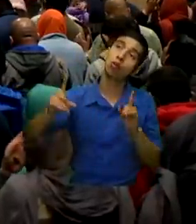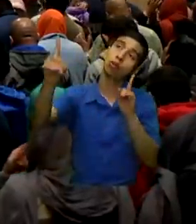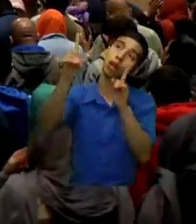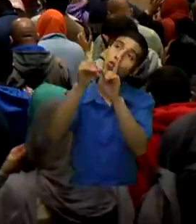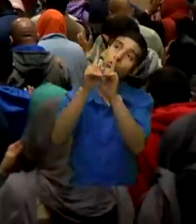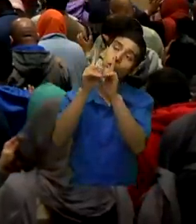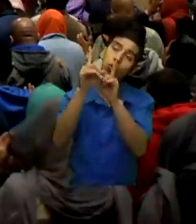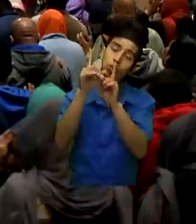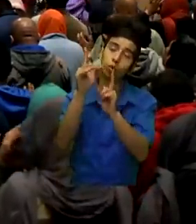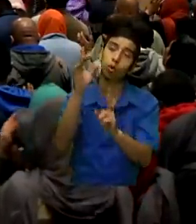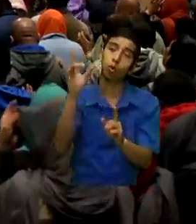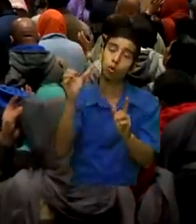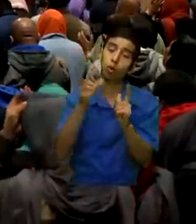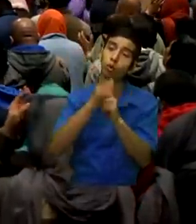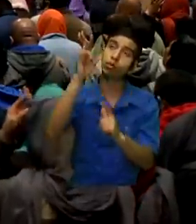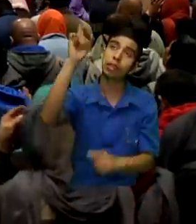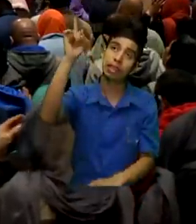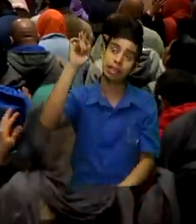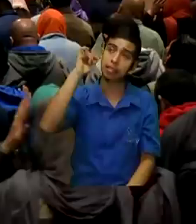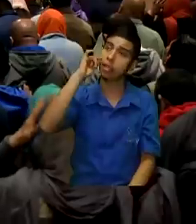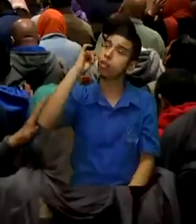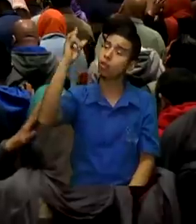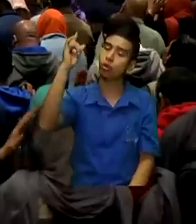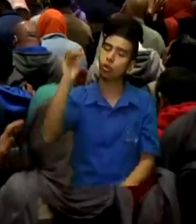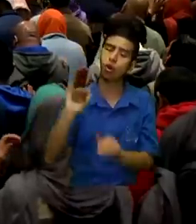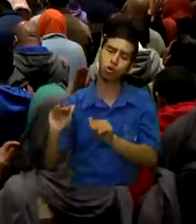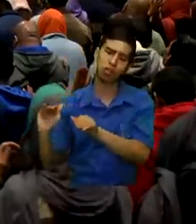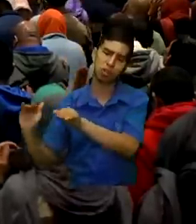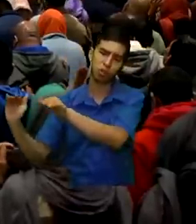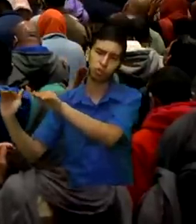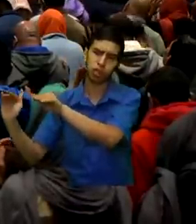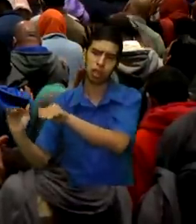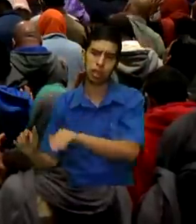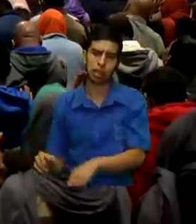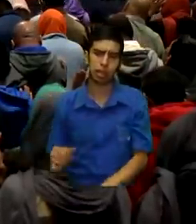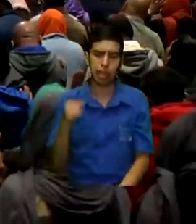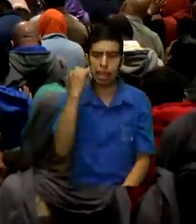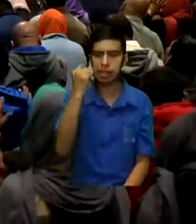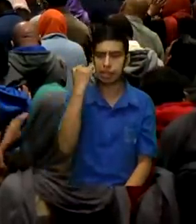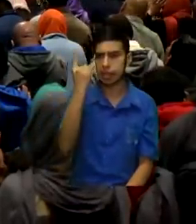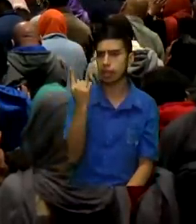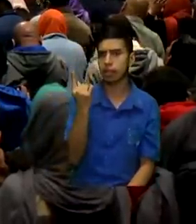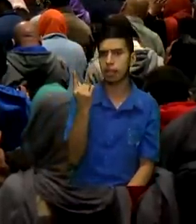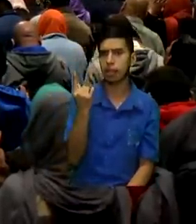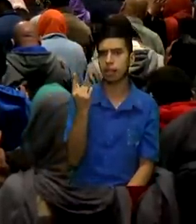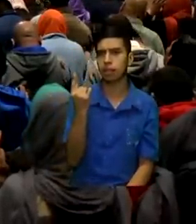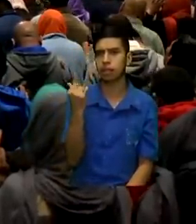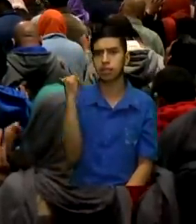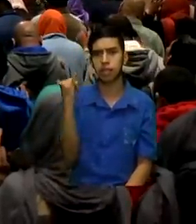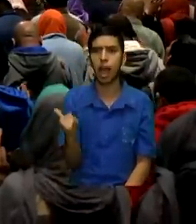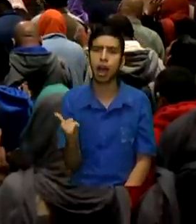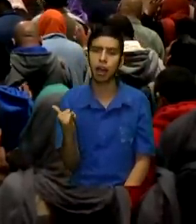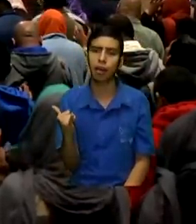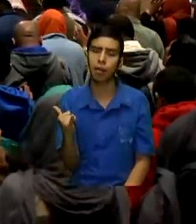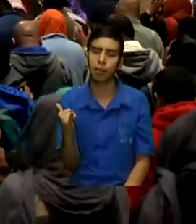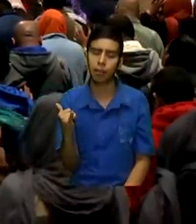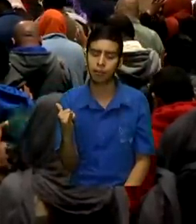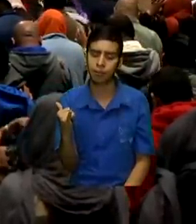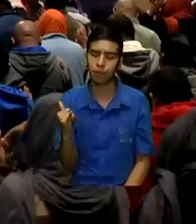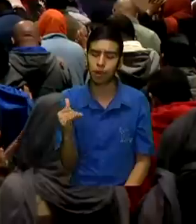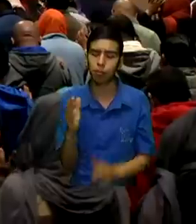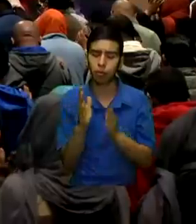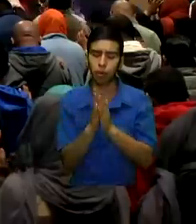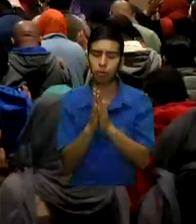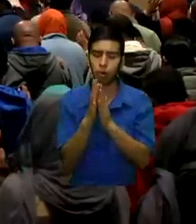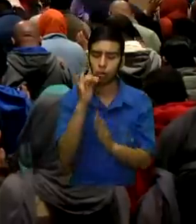niños, esos niños que pueden entender ya, esos de 5, de 6, de 7, de 8, de 10 años, por